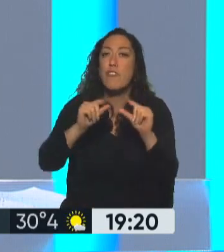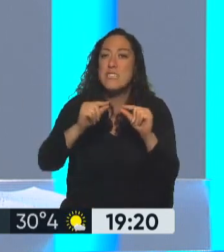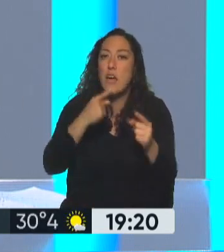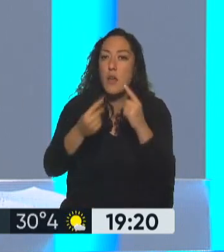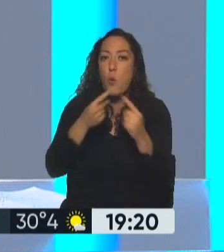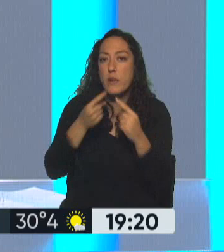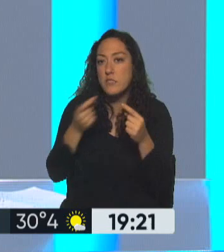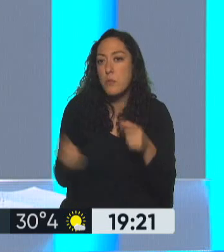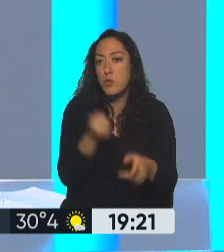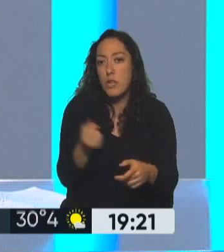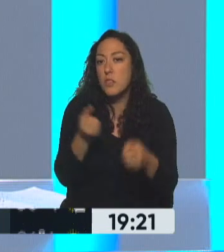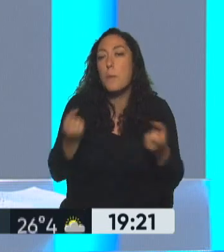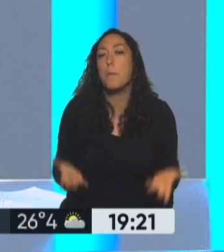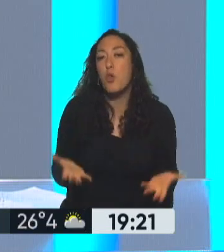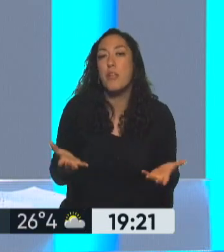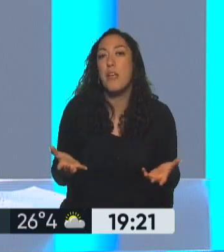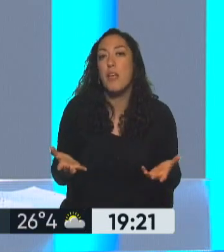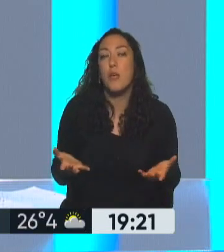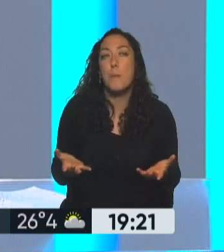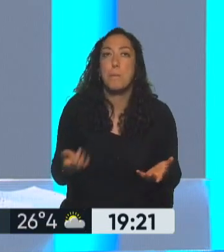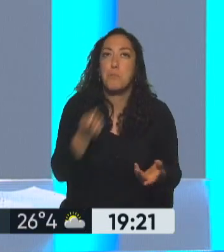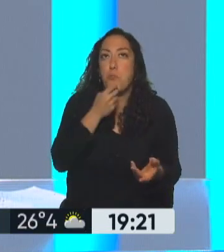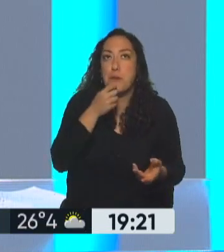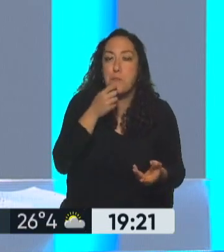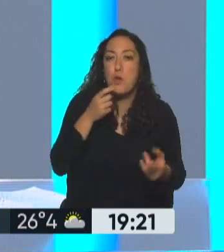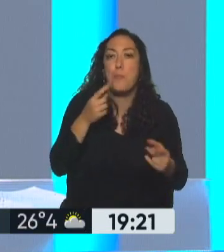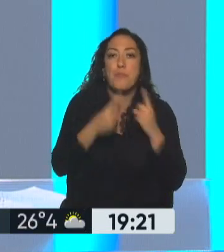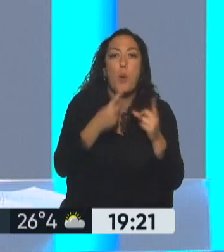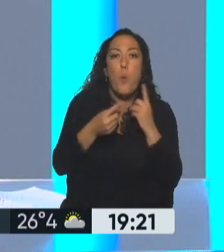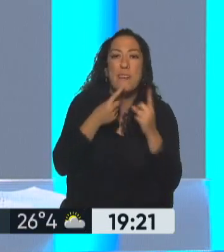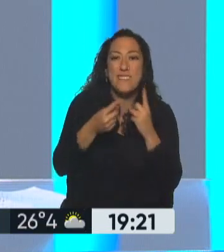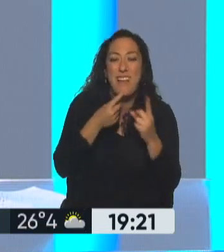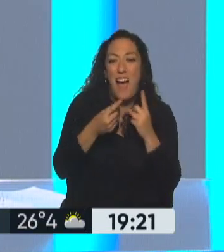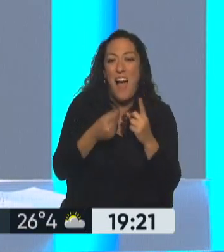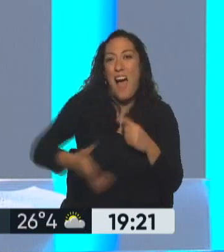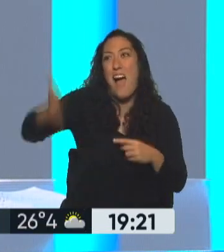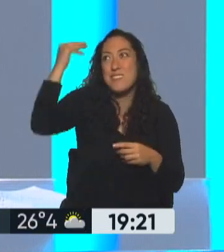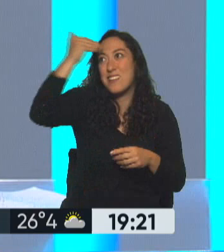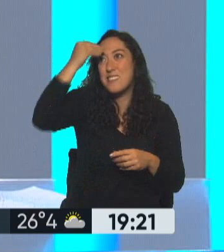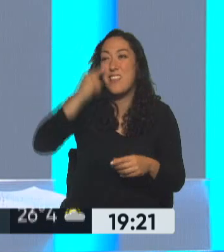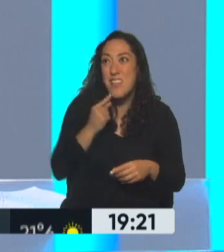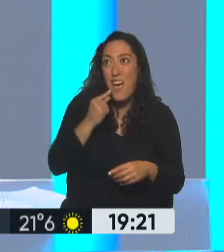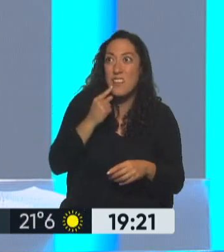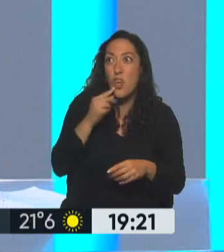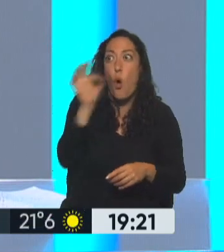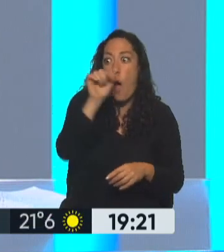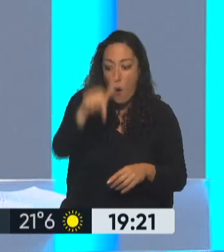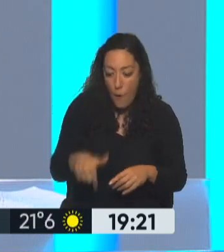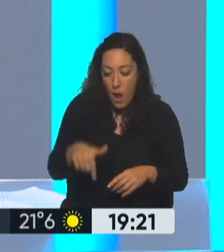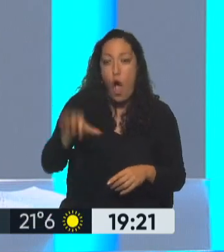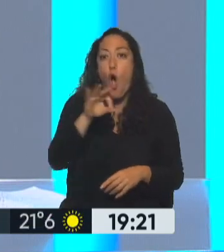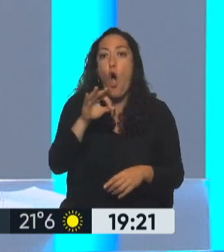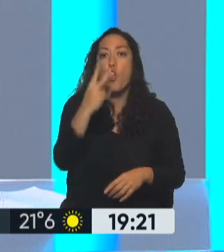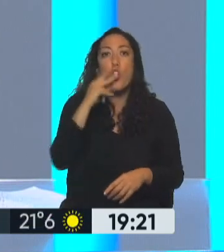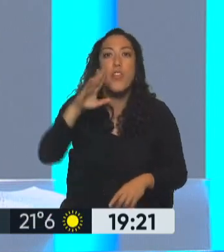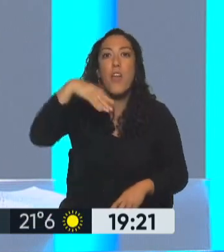encuesta porque no es lo mismo una encuesta realizada hace 15 días o ahora o dentro de